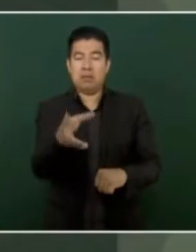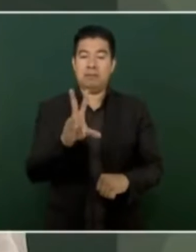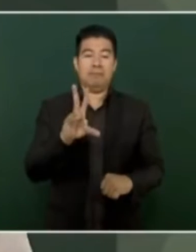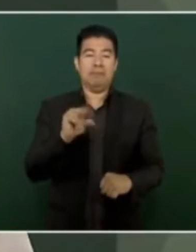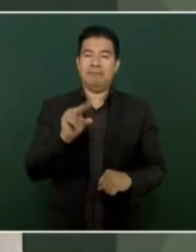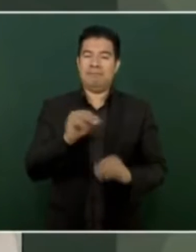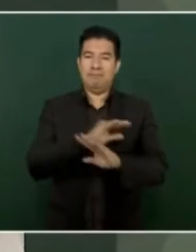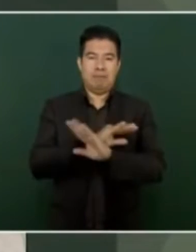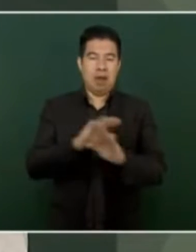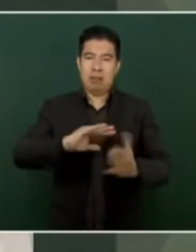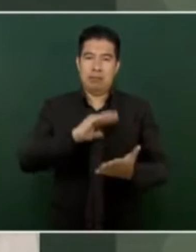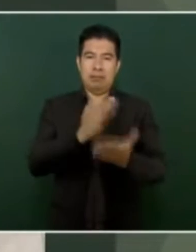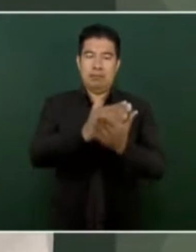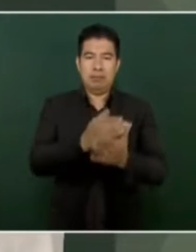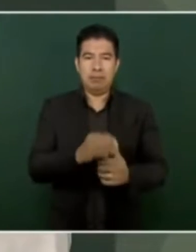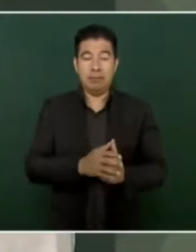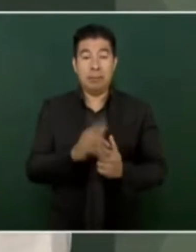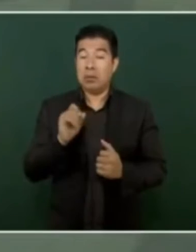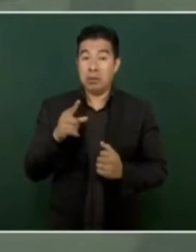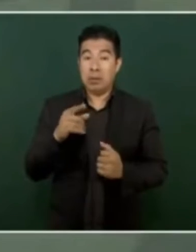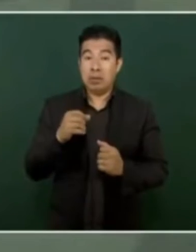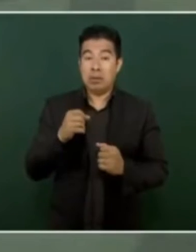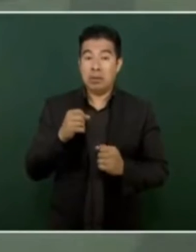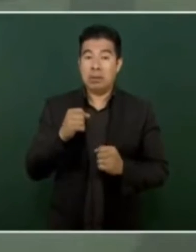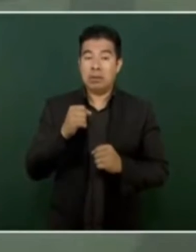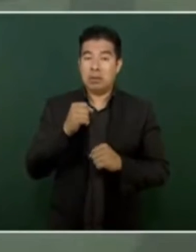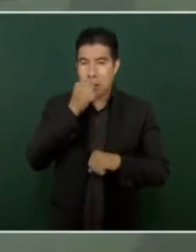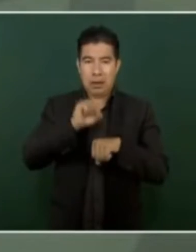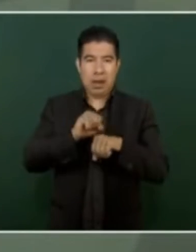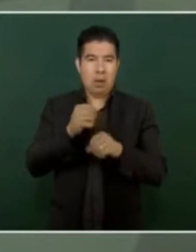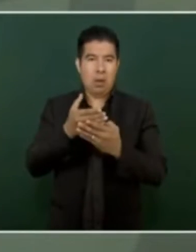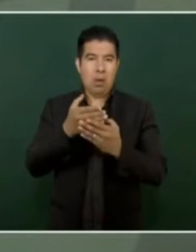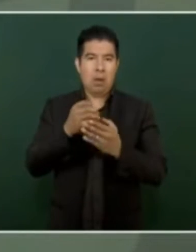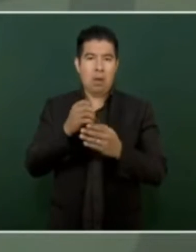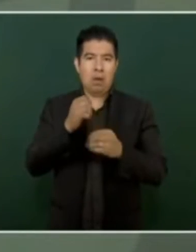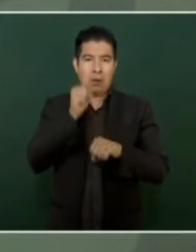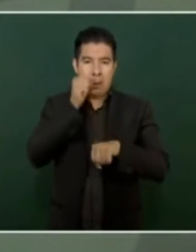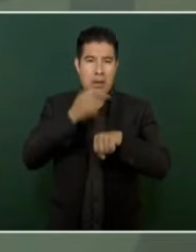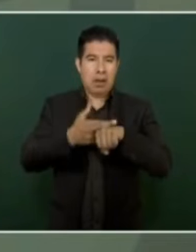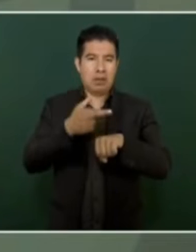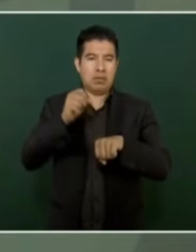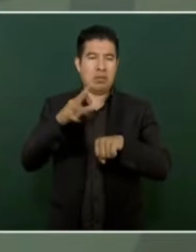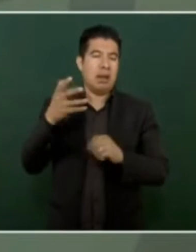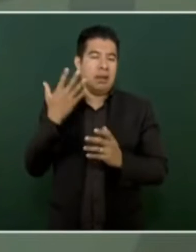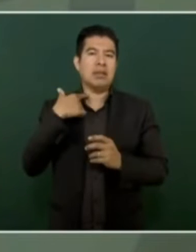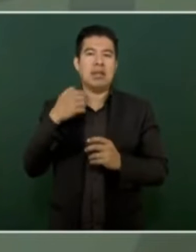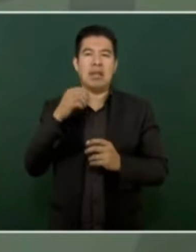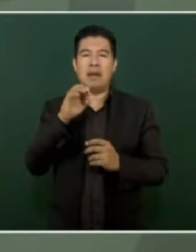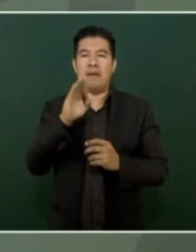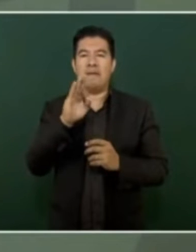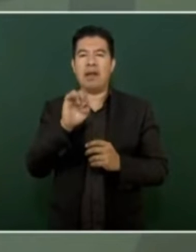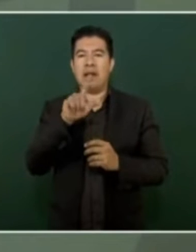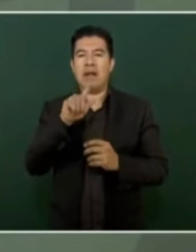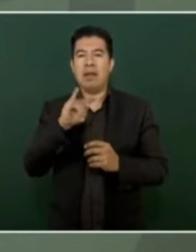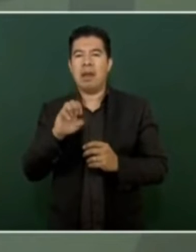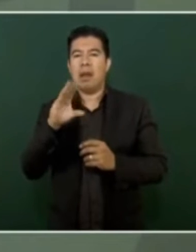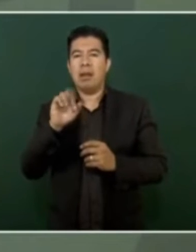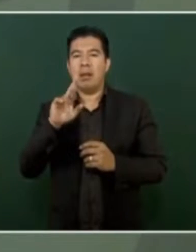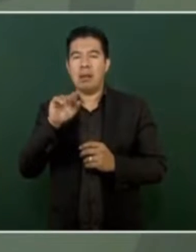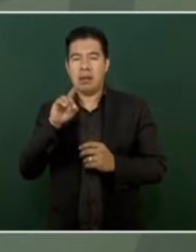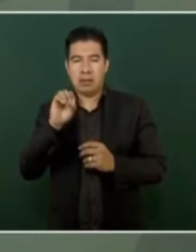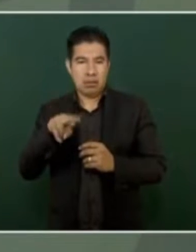Acuérdense que el secretario de Seguridad Pública de Felipe Calderón, que está en la cárcel en Estados Unidos, está